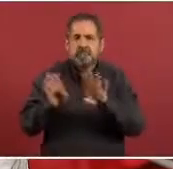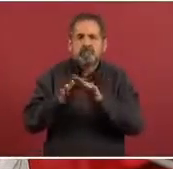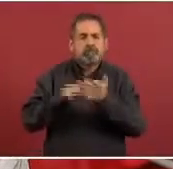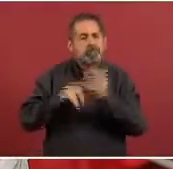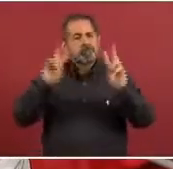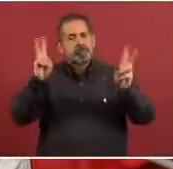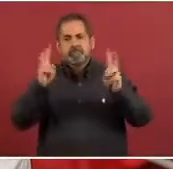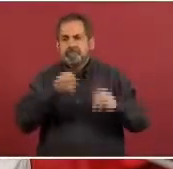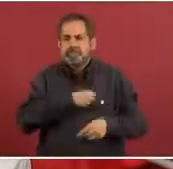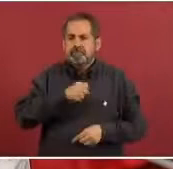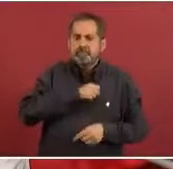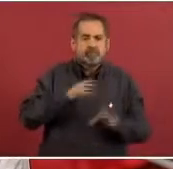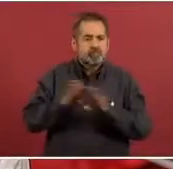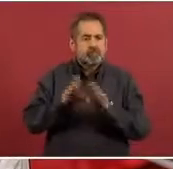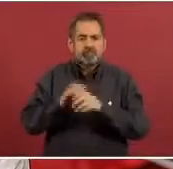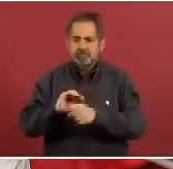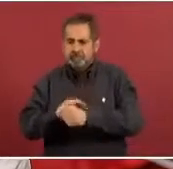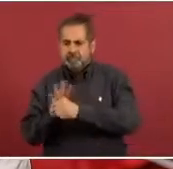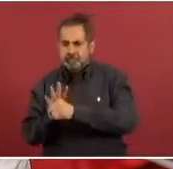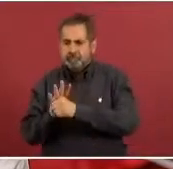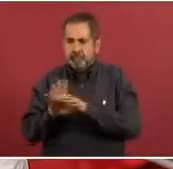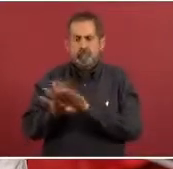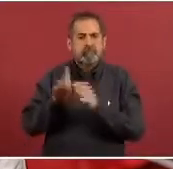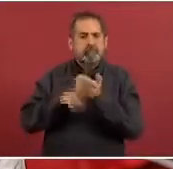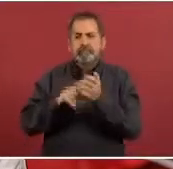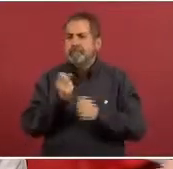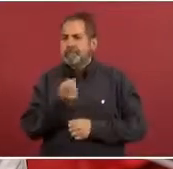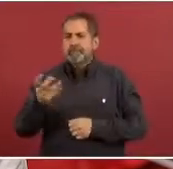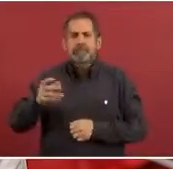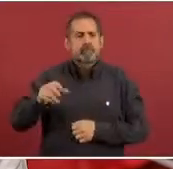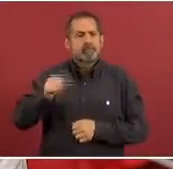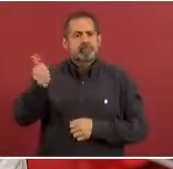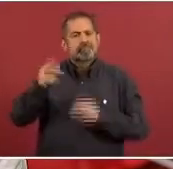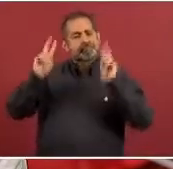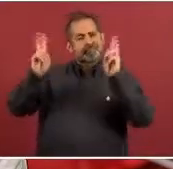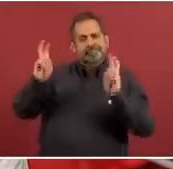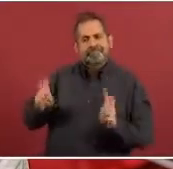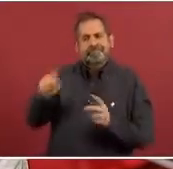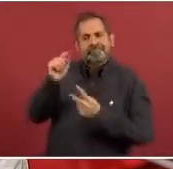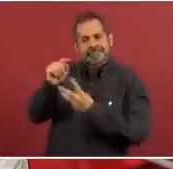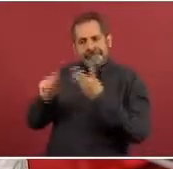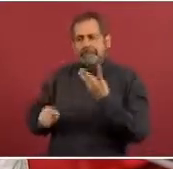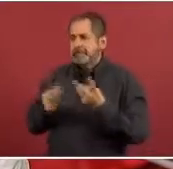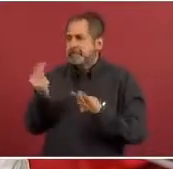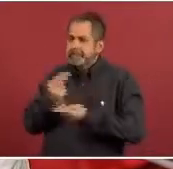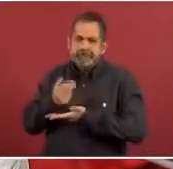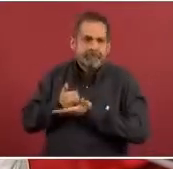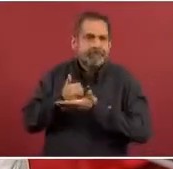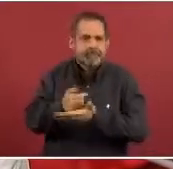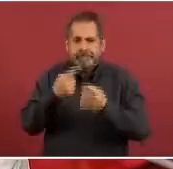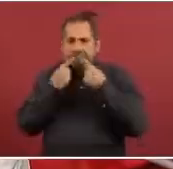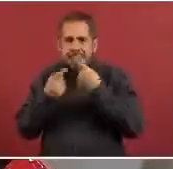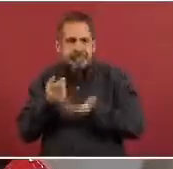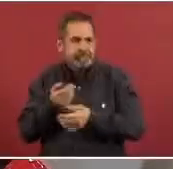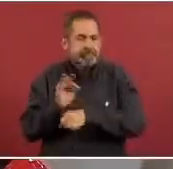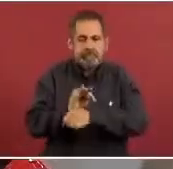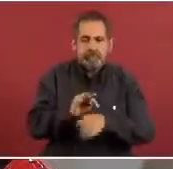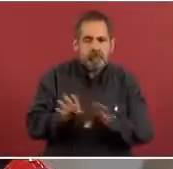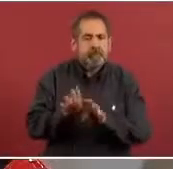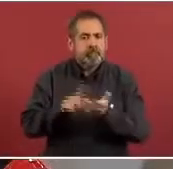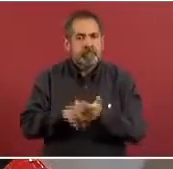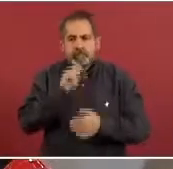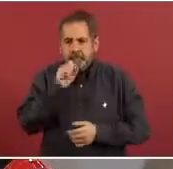salud del coronavirus, pero de otros temas que pueden requerir de esta vinculación intersectorial.